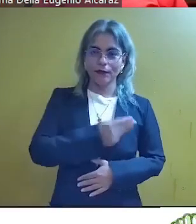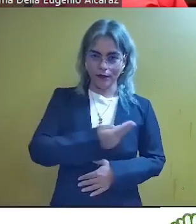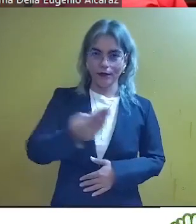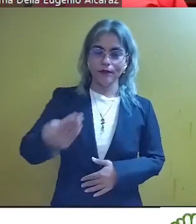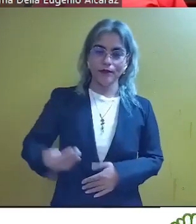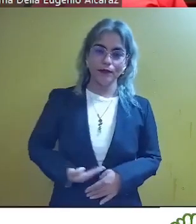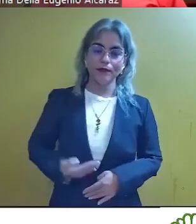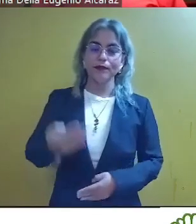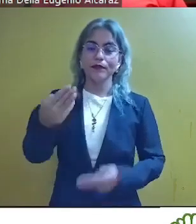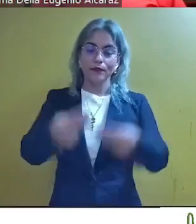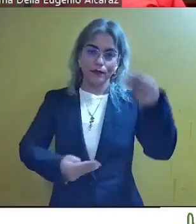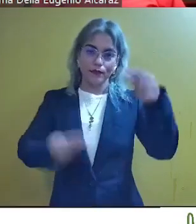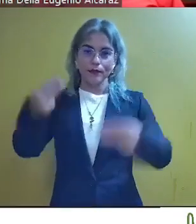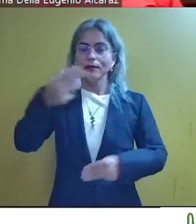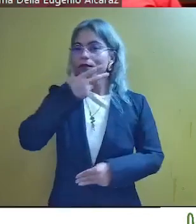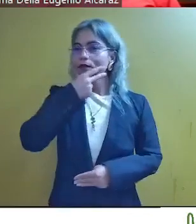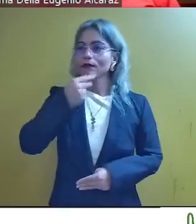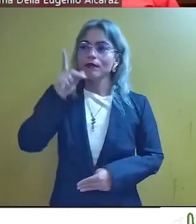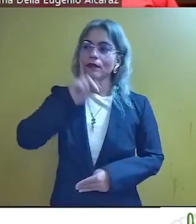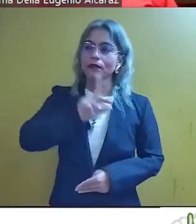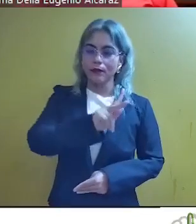presidenta, magistradas,